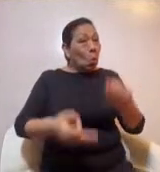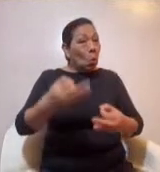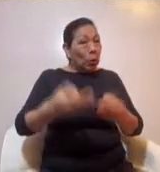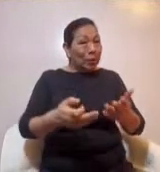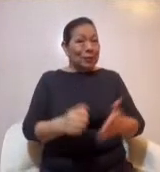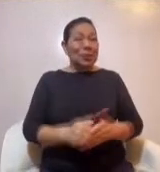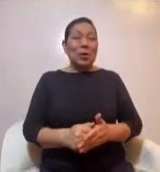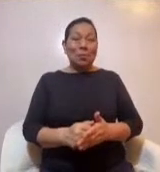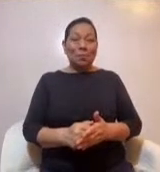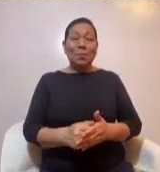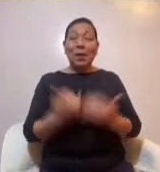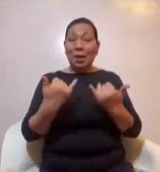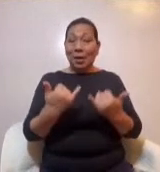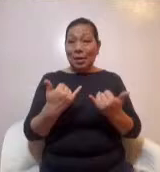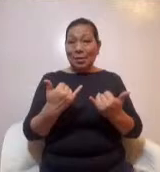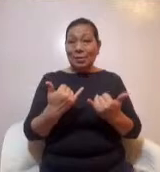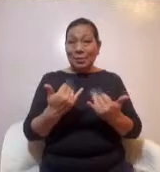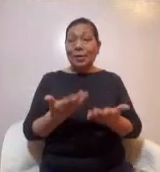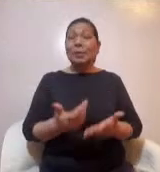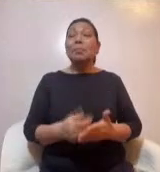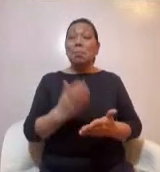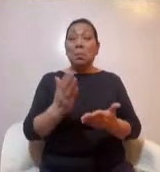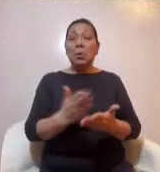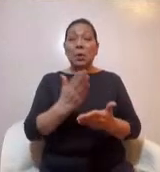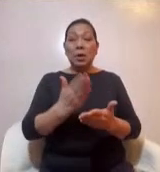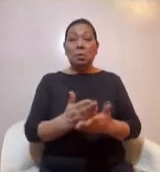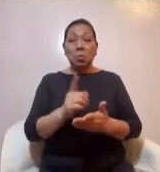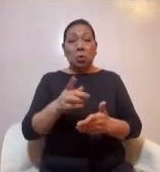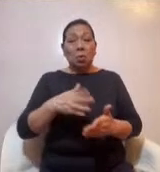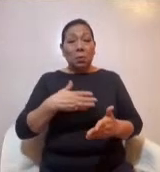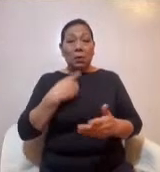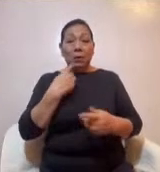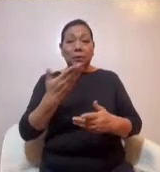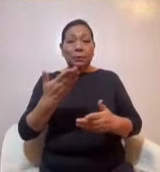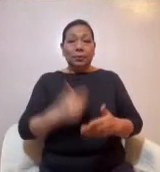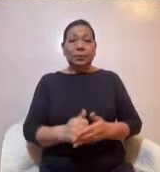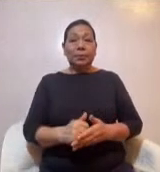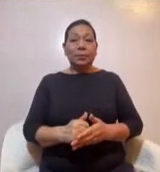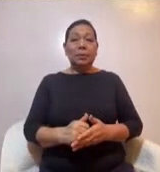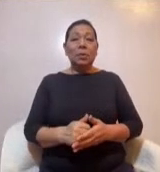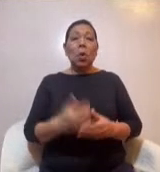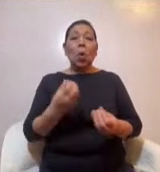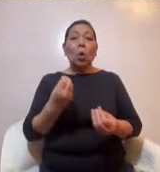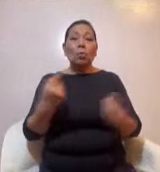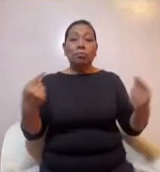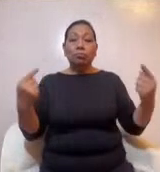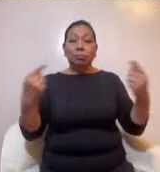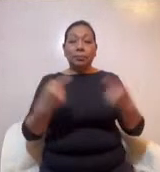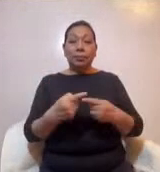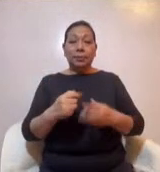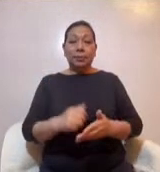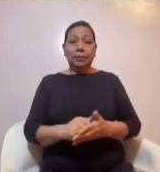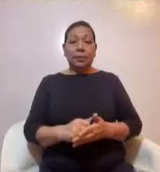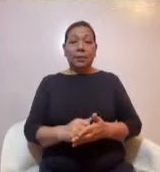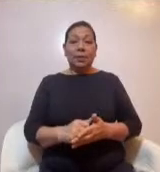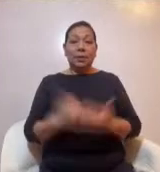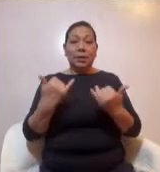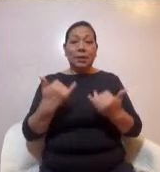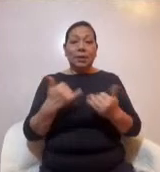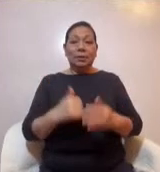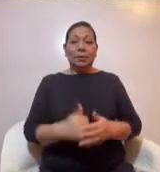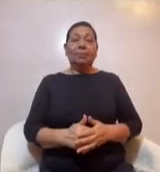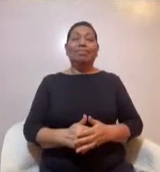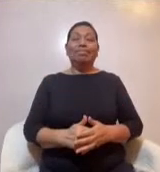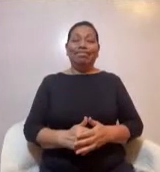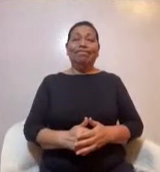última y definitiva instancia este caso. ¿Podrías precisarnos cuál es la controversia